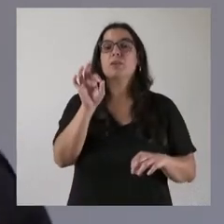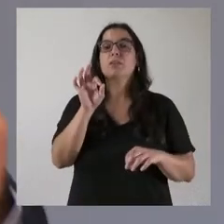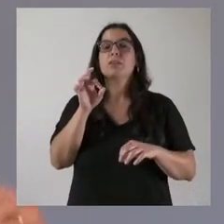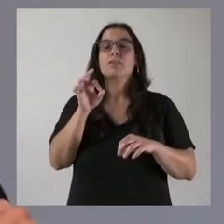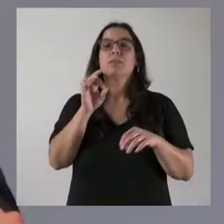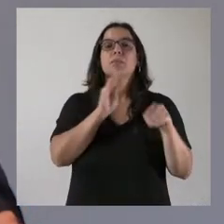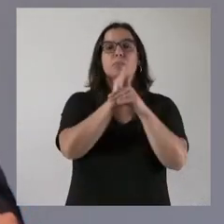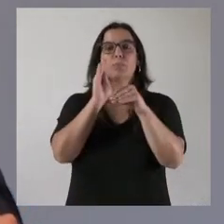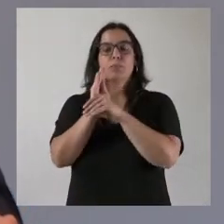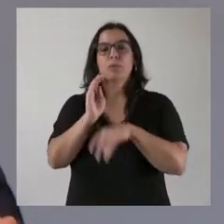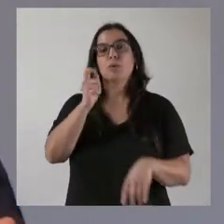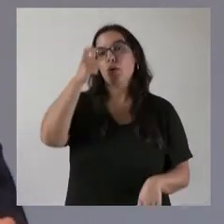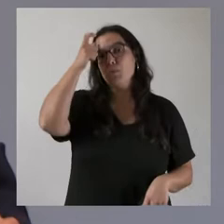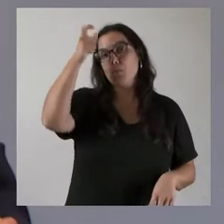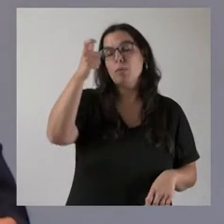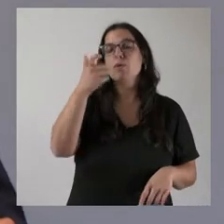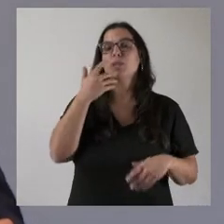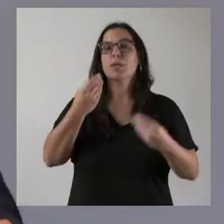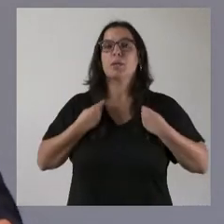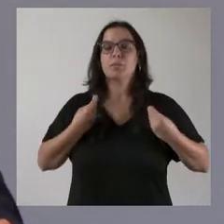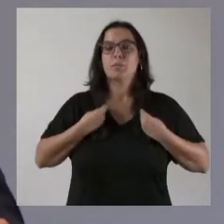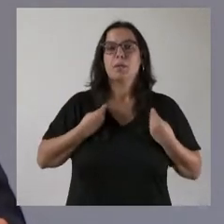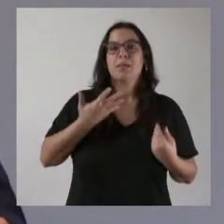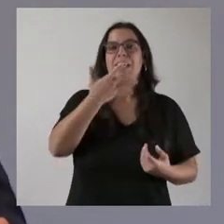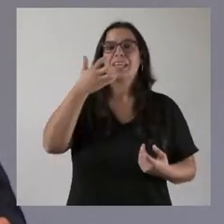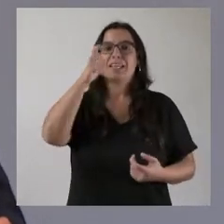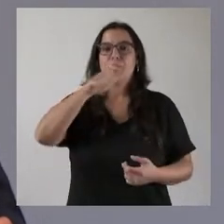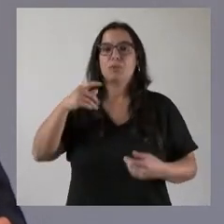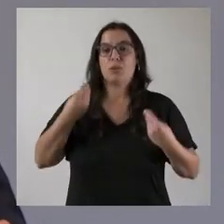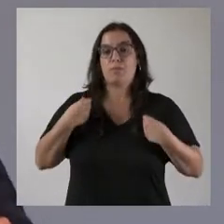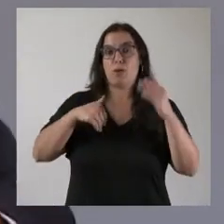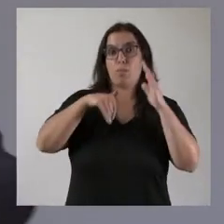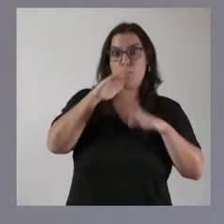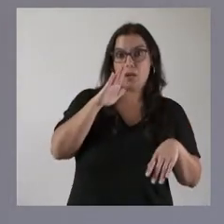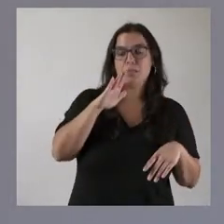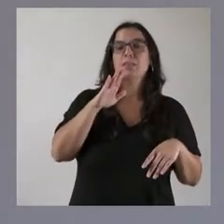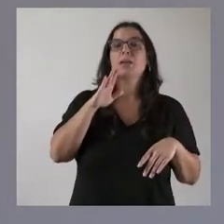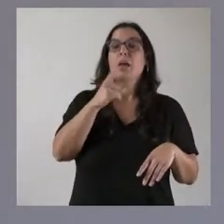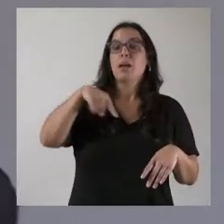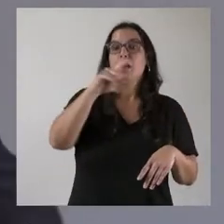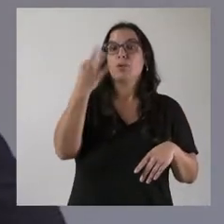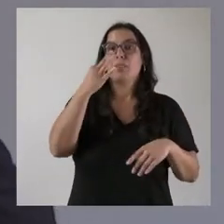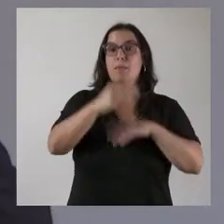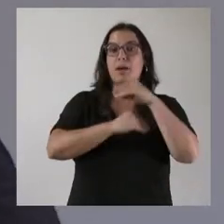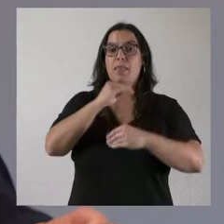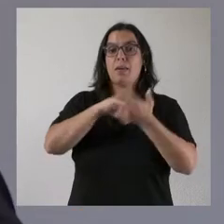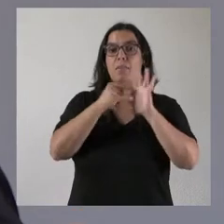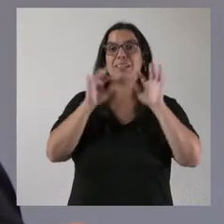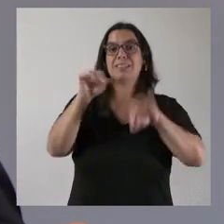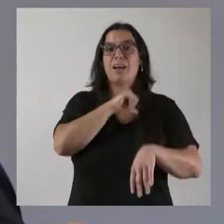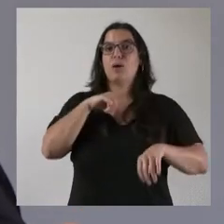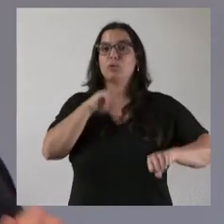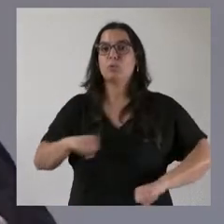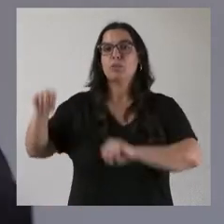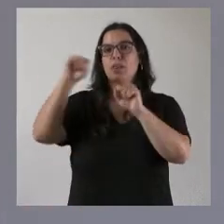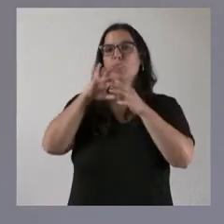de población igual o superior a los 500 habitantes que son los que tienen que realizar estos planes de autoprotección que tiene que ver con la protección